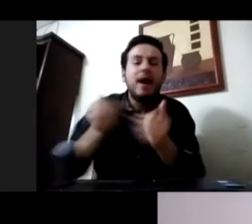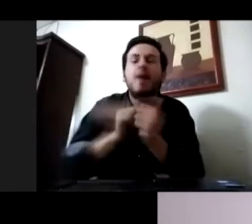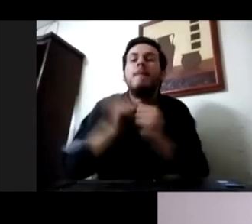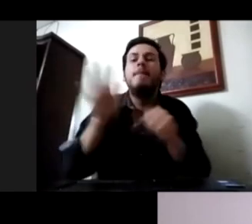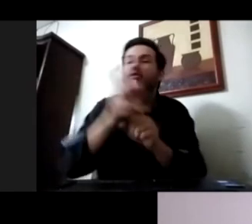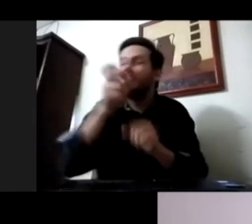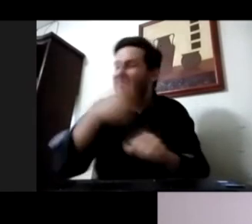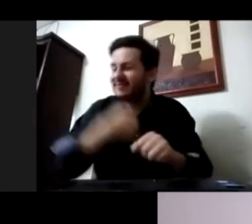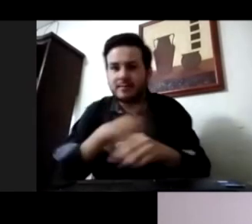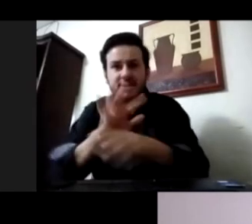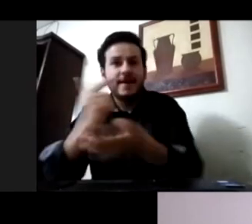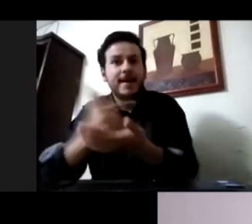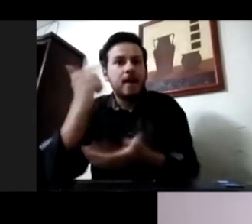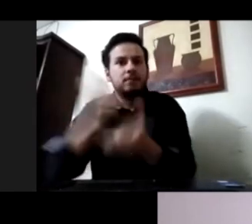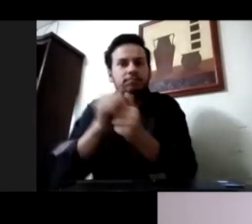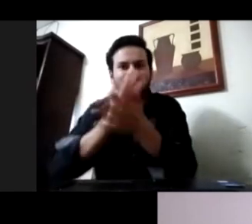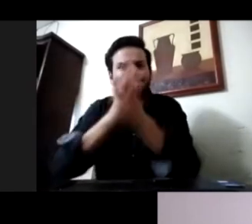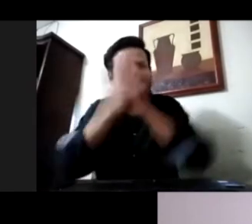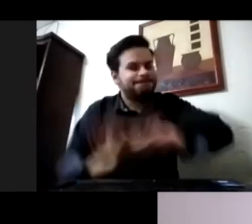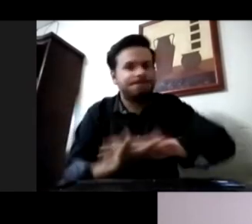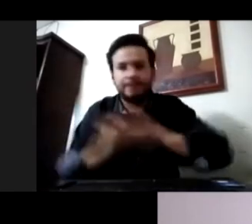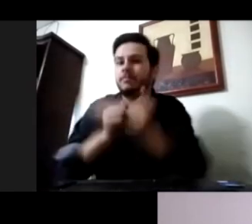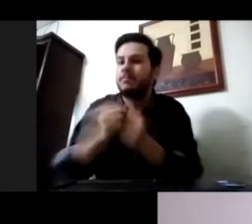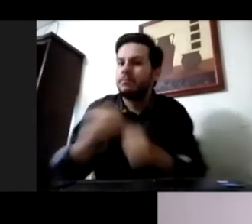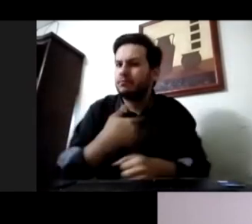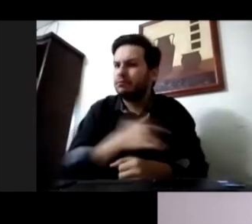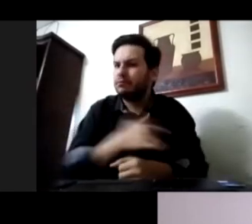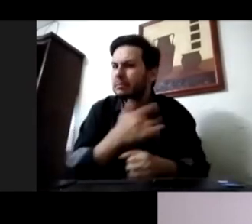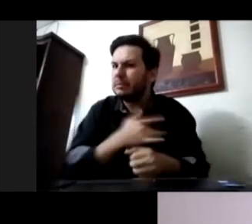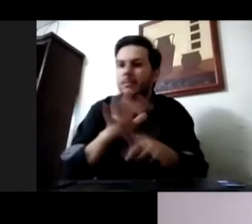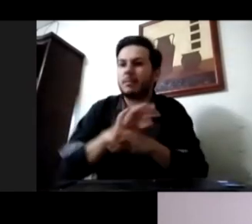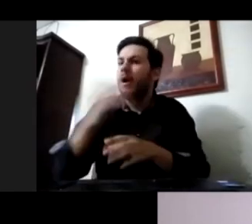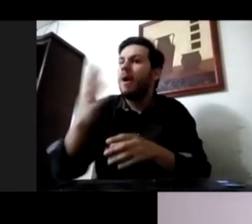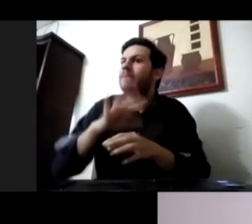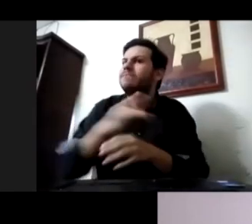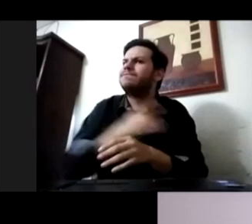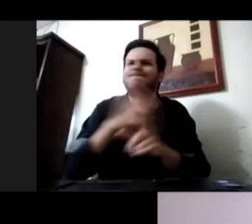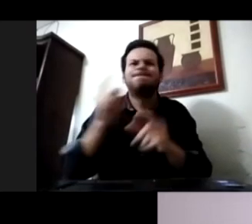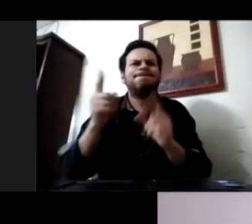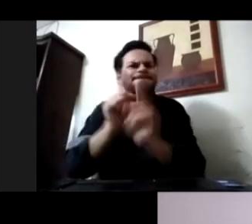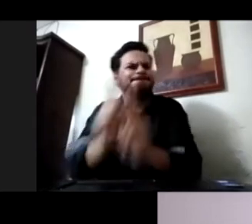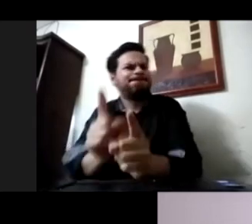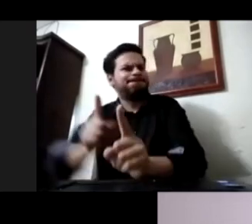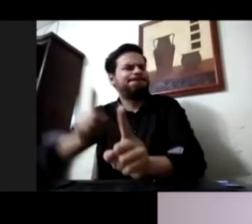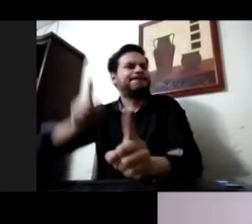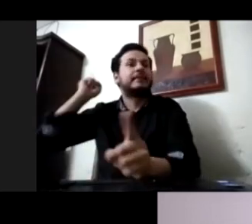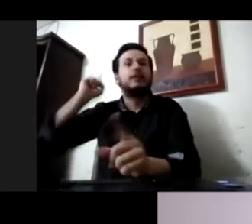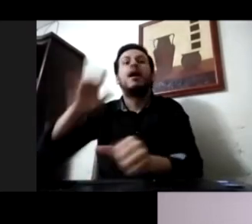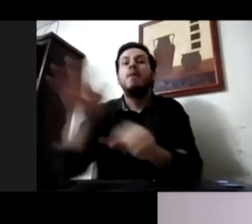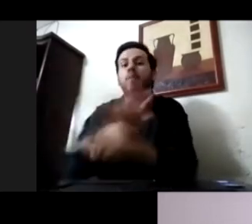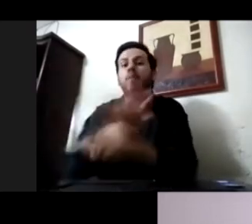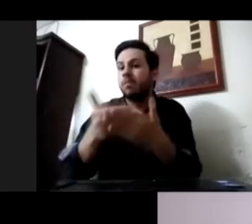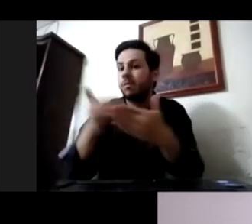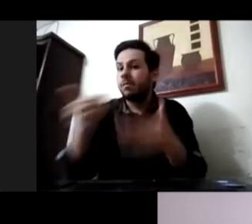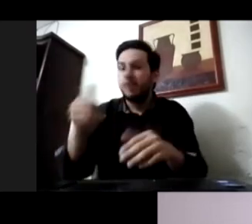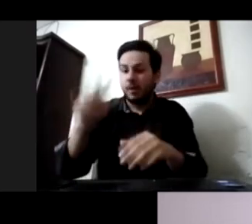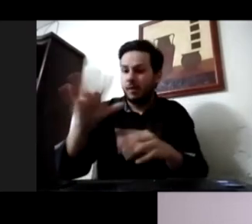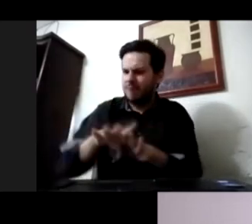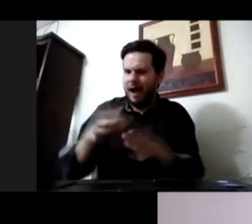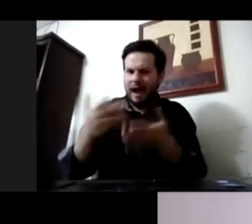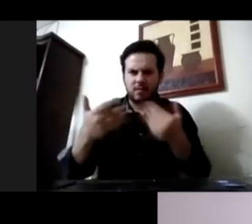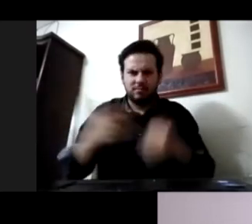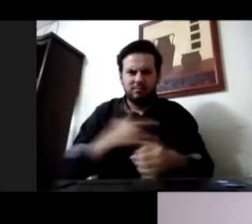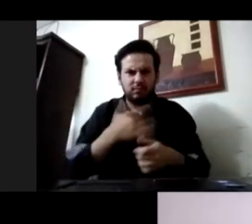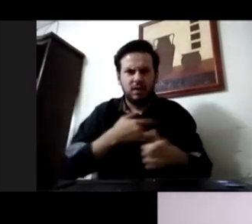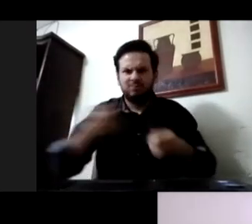revertir las relaciones de discriminación. En este sentido, las relaciones de dominio en que